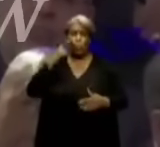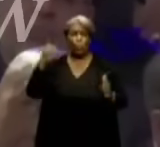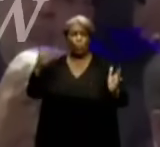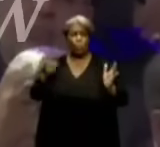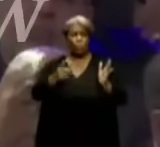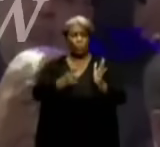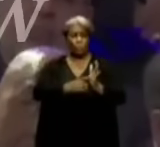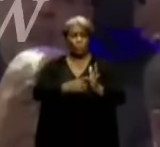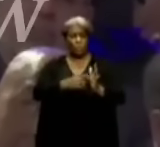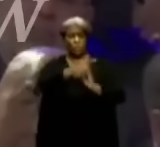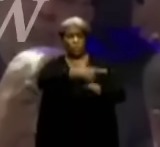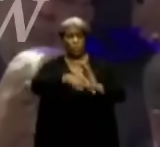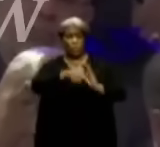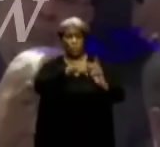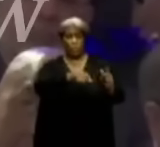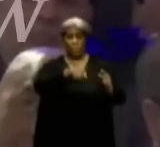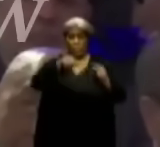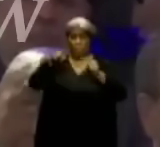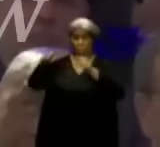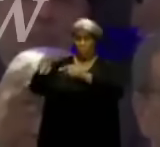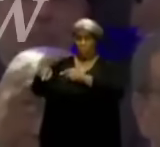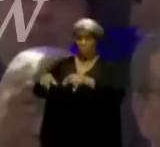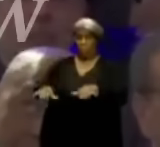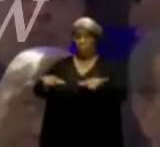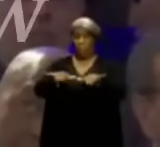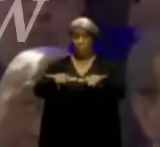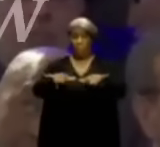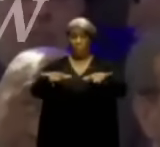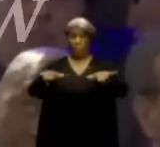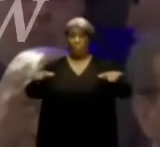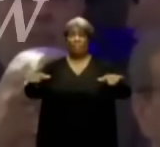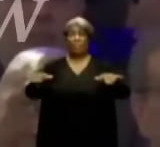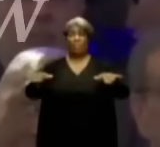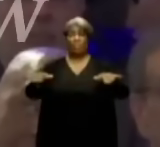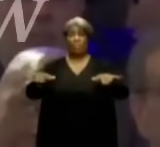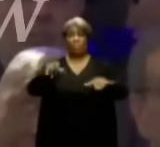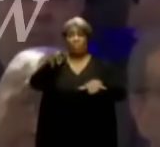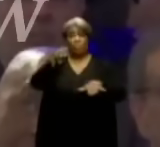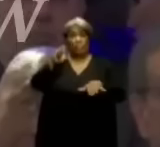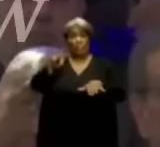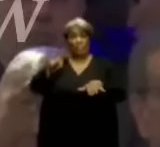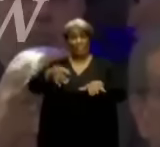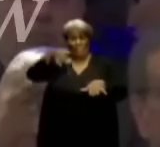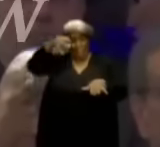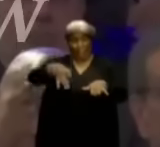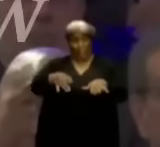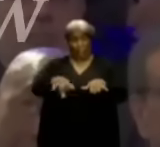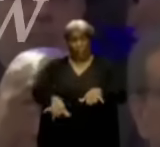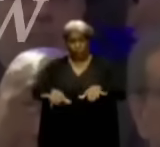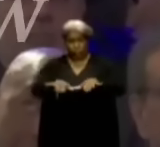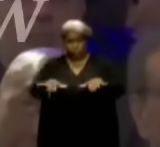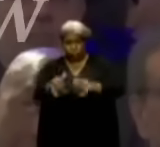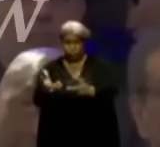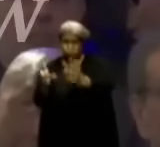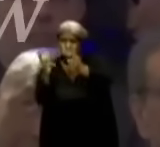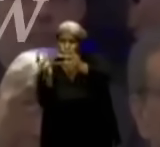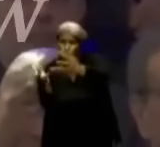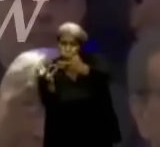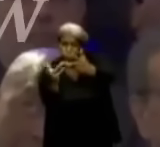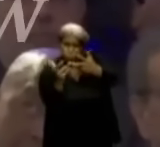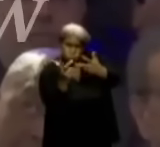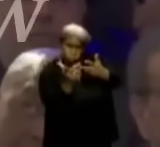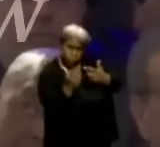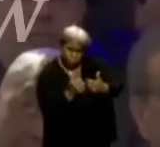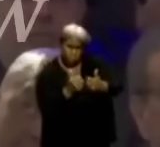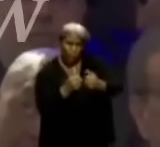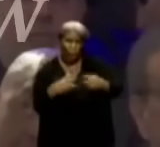que quieren ir de medición neta, facturación neta. En los países que hoy en día funcionan con una facturación